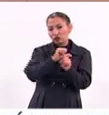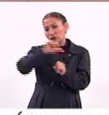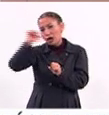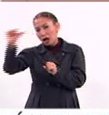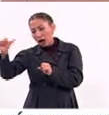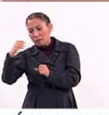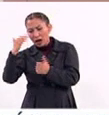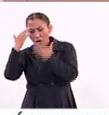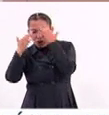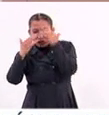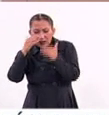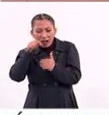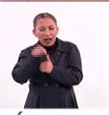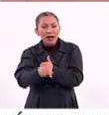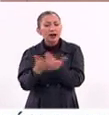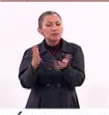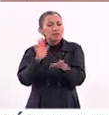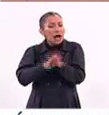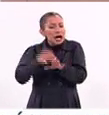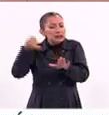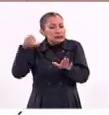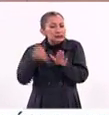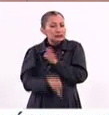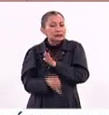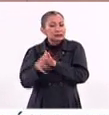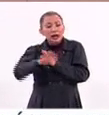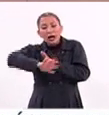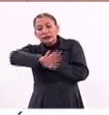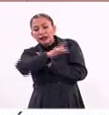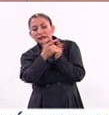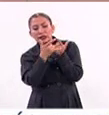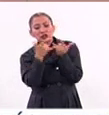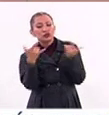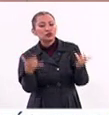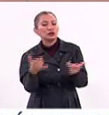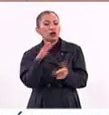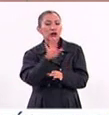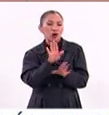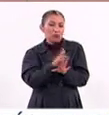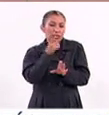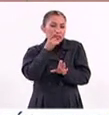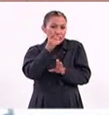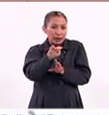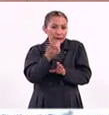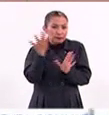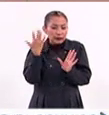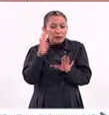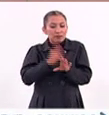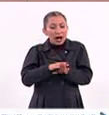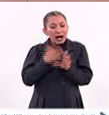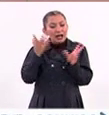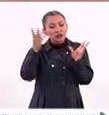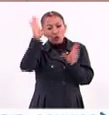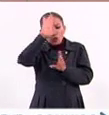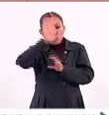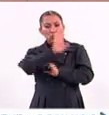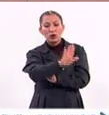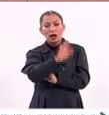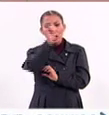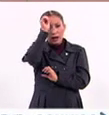en adelante, para conocer un poco más a estos referentes que son, como lo mencionaba, pues más sobre la